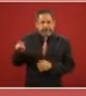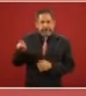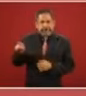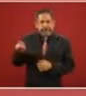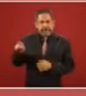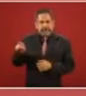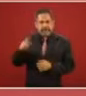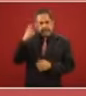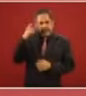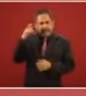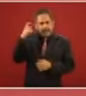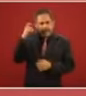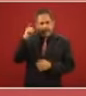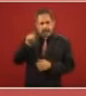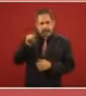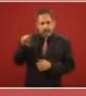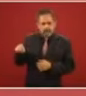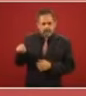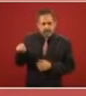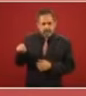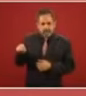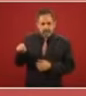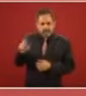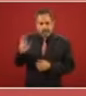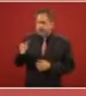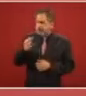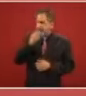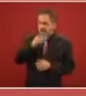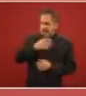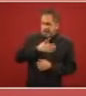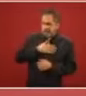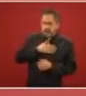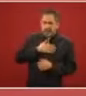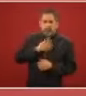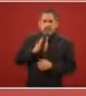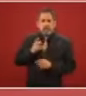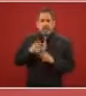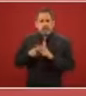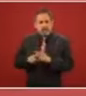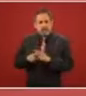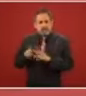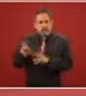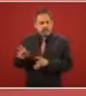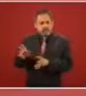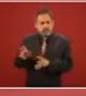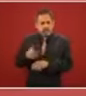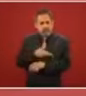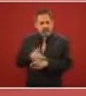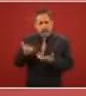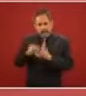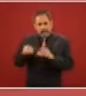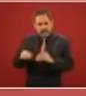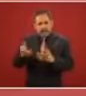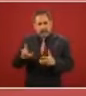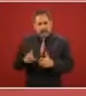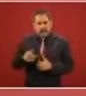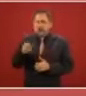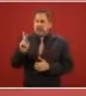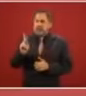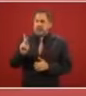a Querétaro y ya me dijeron de que se estaba actuando. Pero